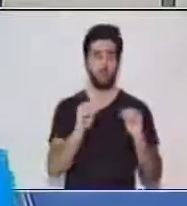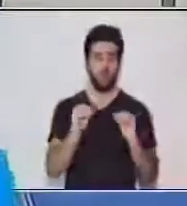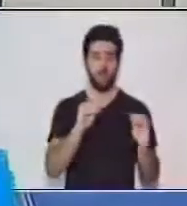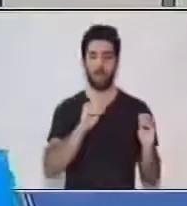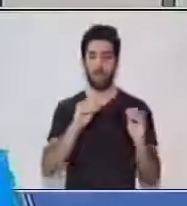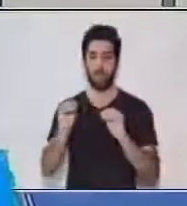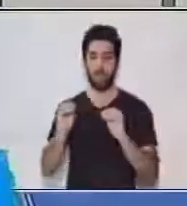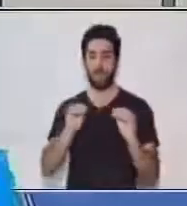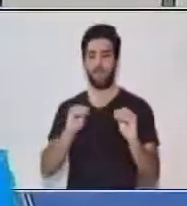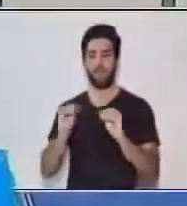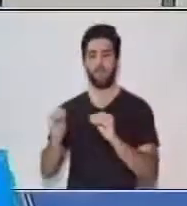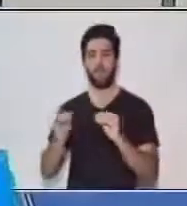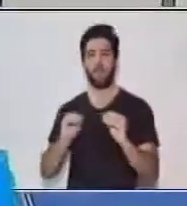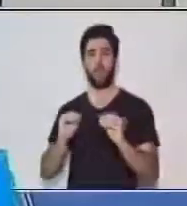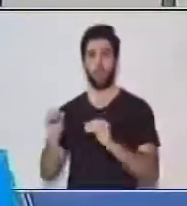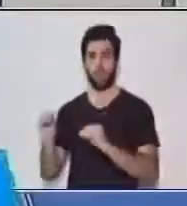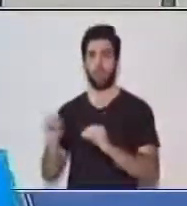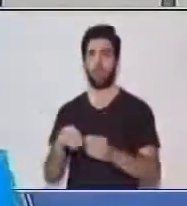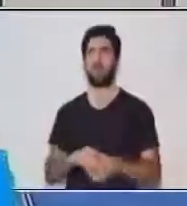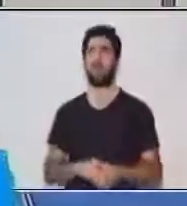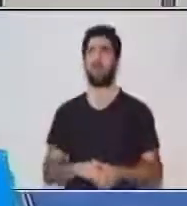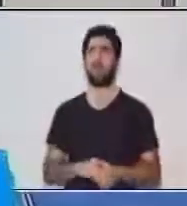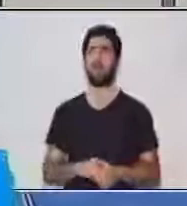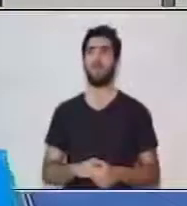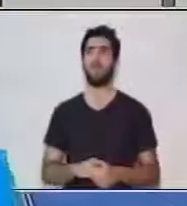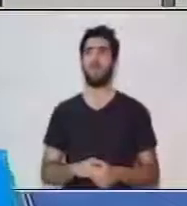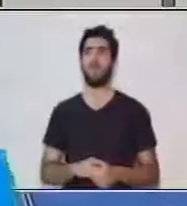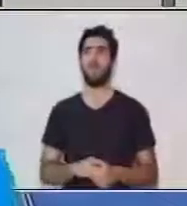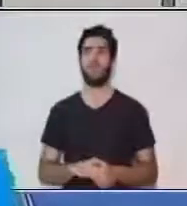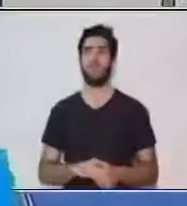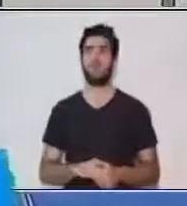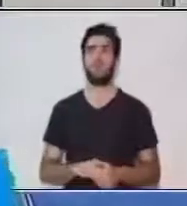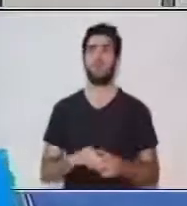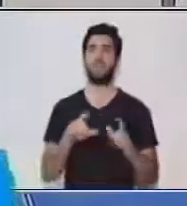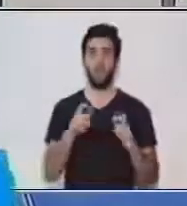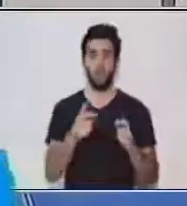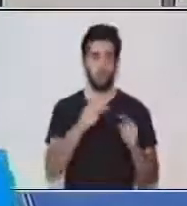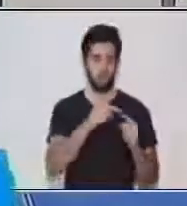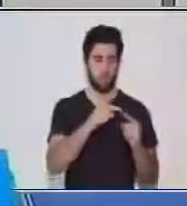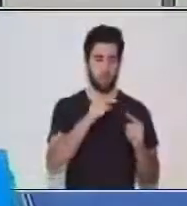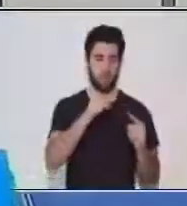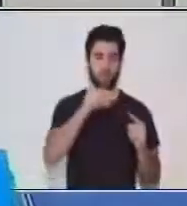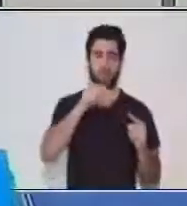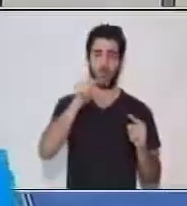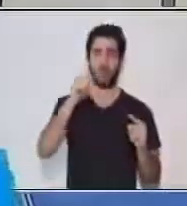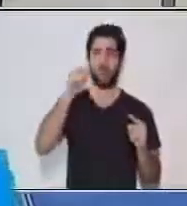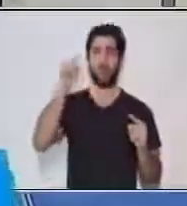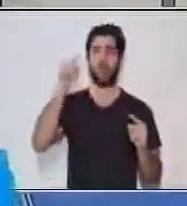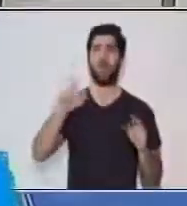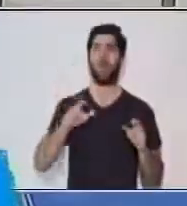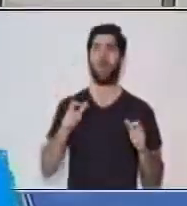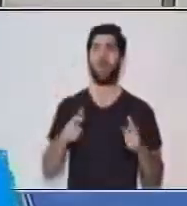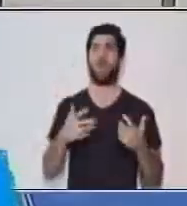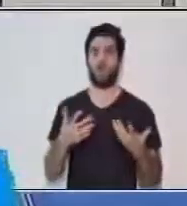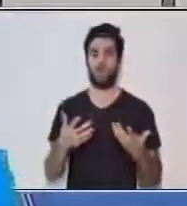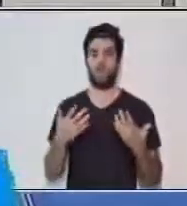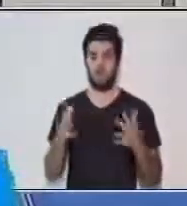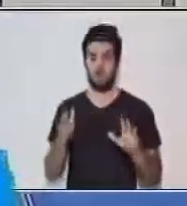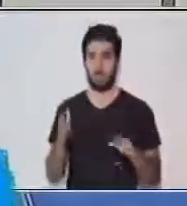aquí hacia arriba y va a alcanzar su amplitud máxima. Luego